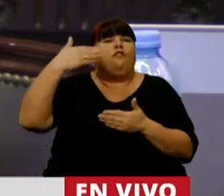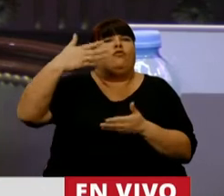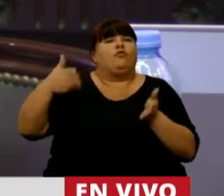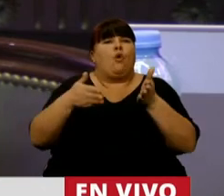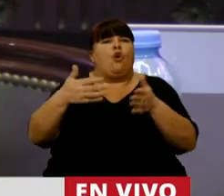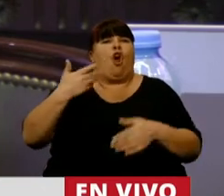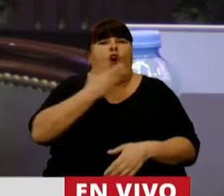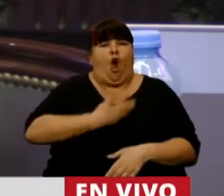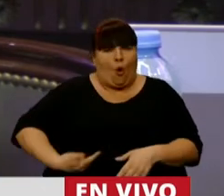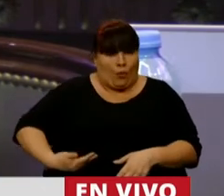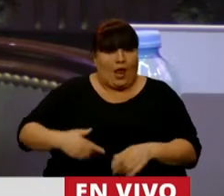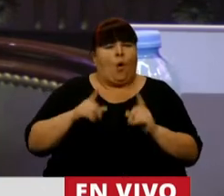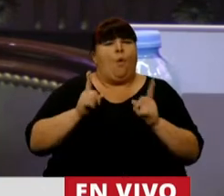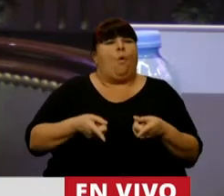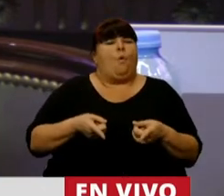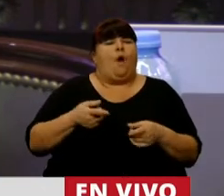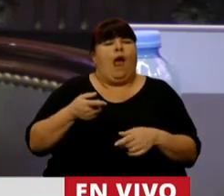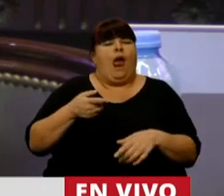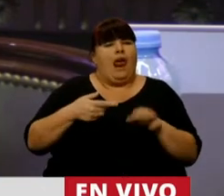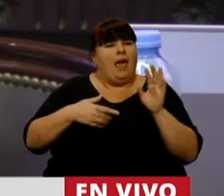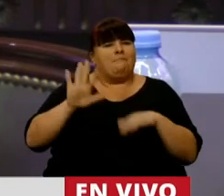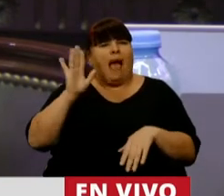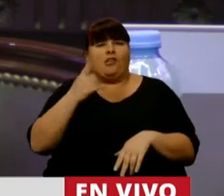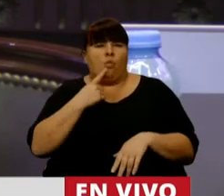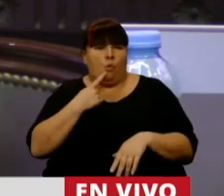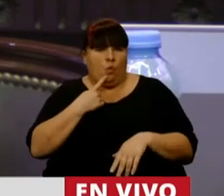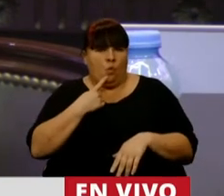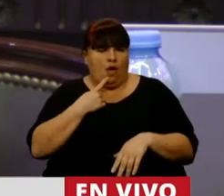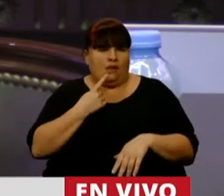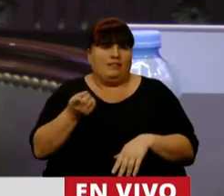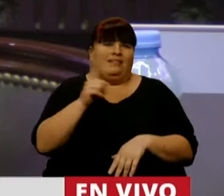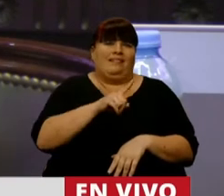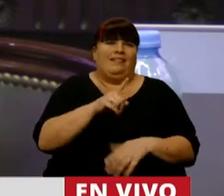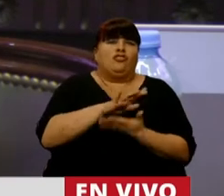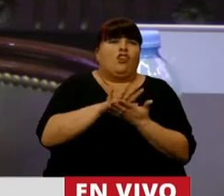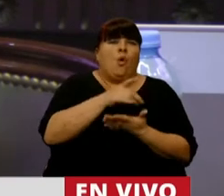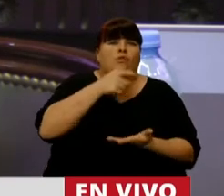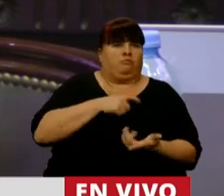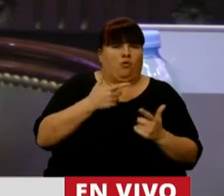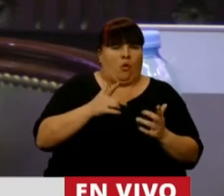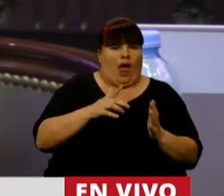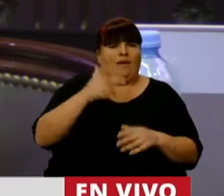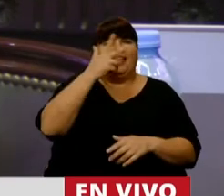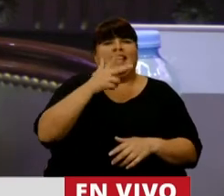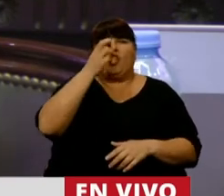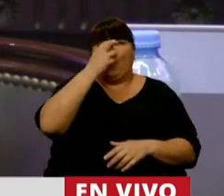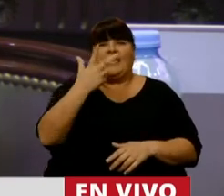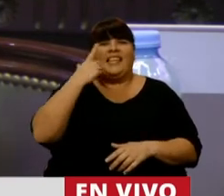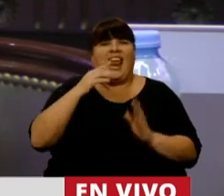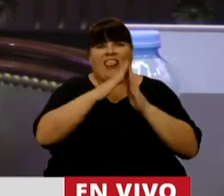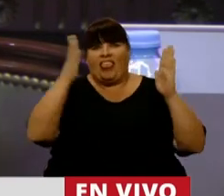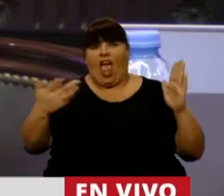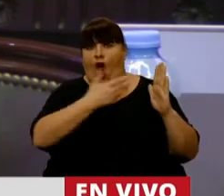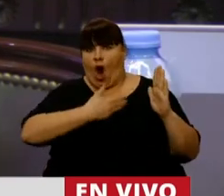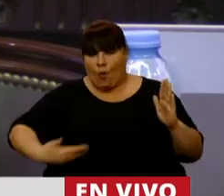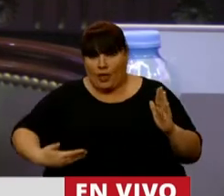gobierno. Sin embargo, tenemos más inquietudes que respuestas. En 323 días de